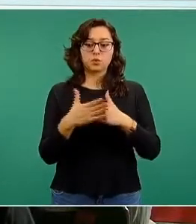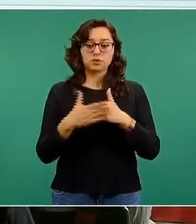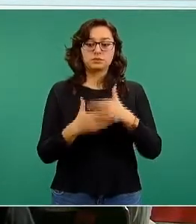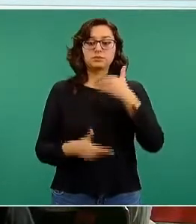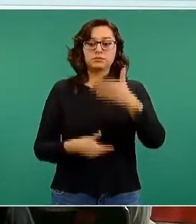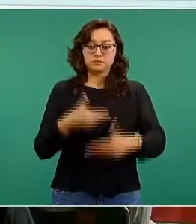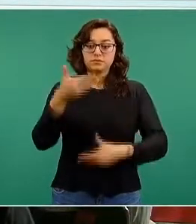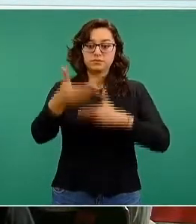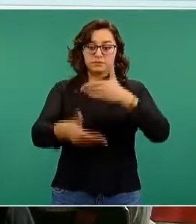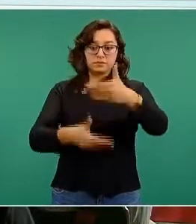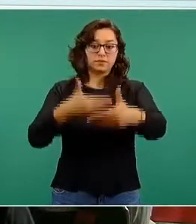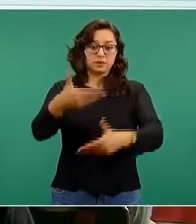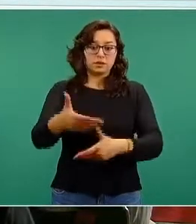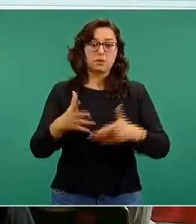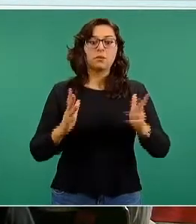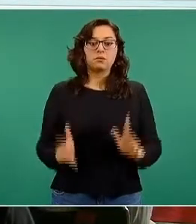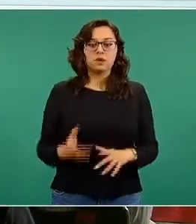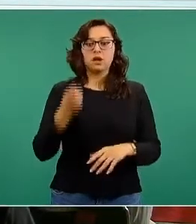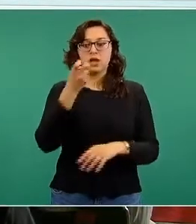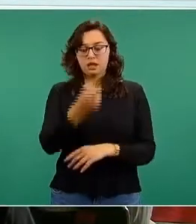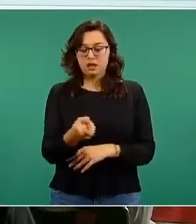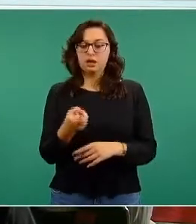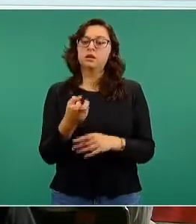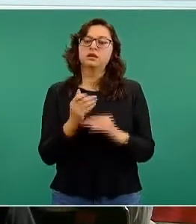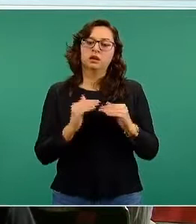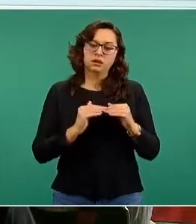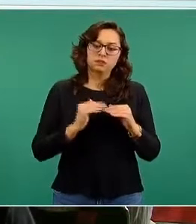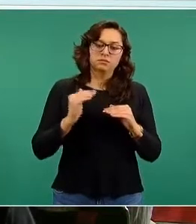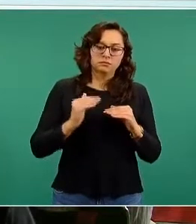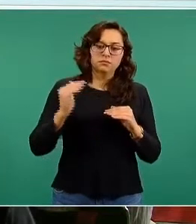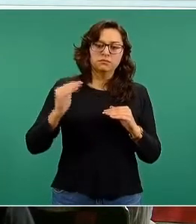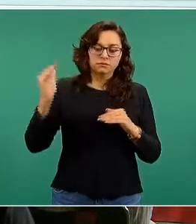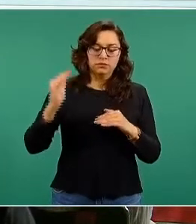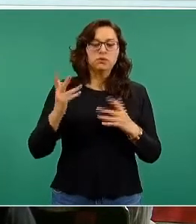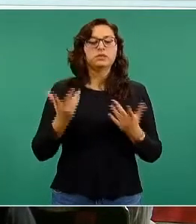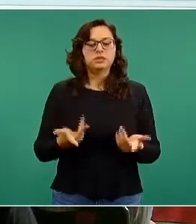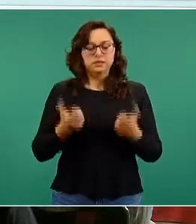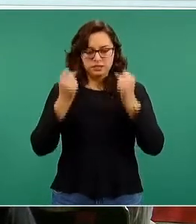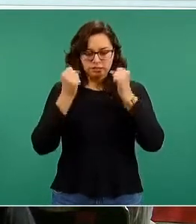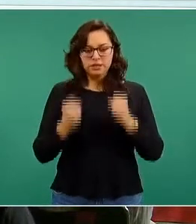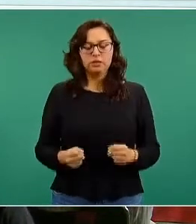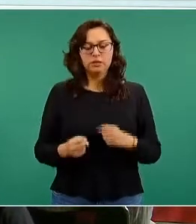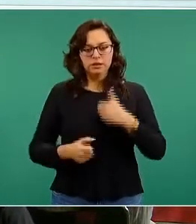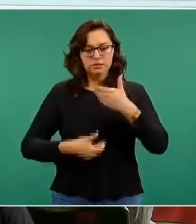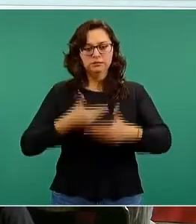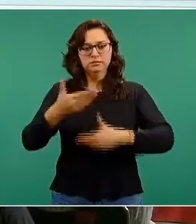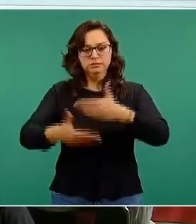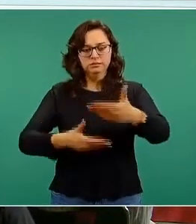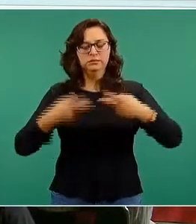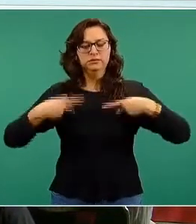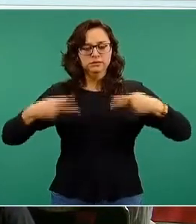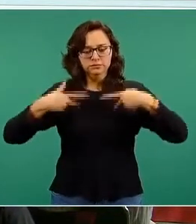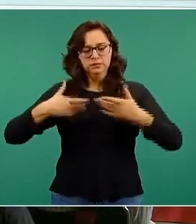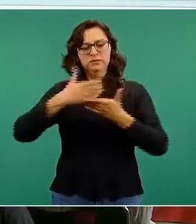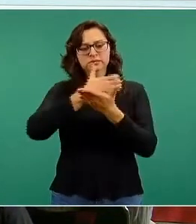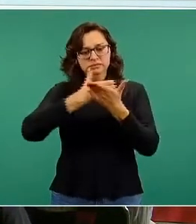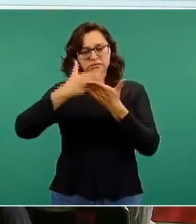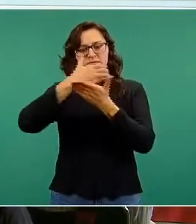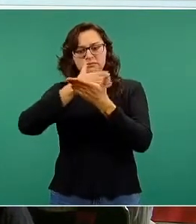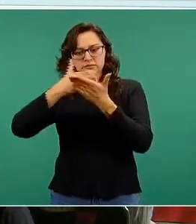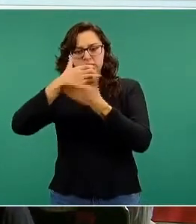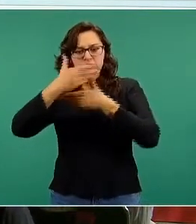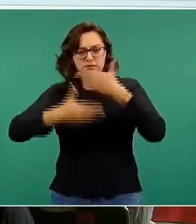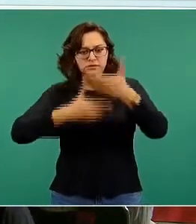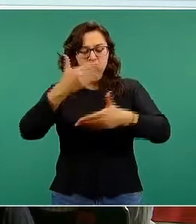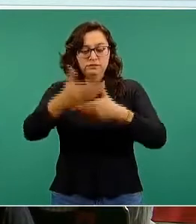las siguientes semanas, este número seguramente irá cambiando conforme se vayan recuperando más personas. Y el mensaje